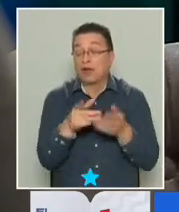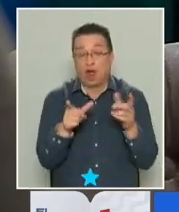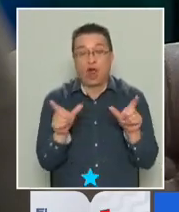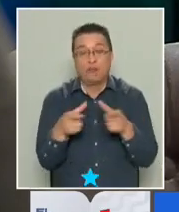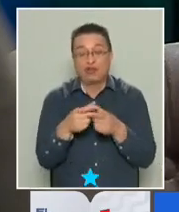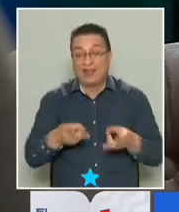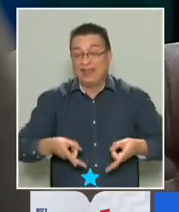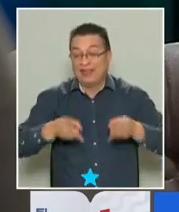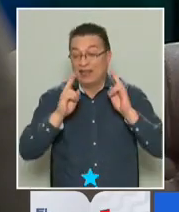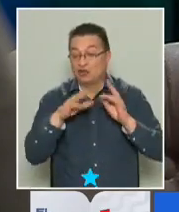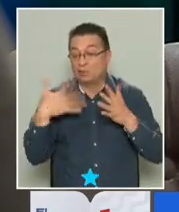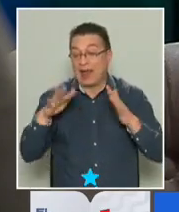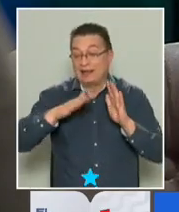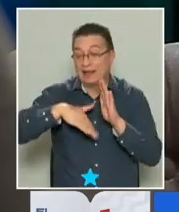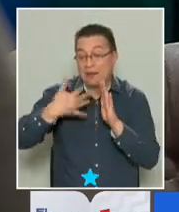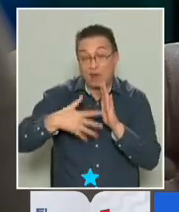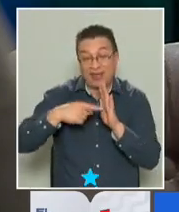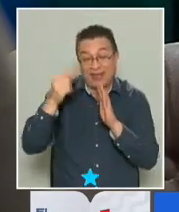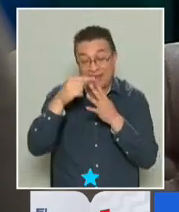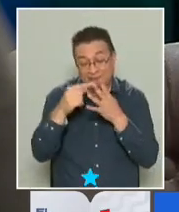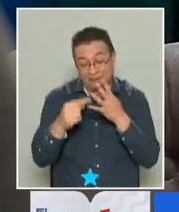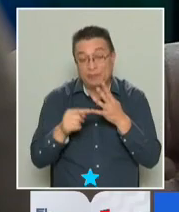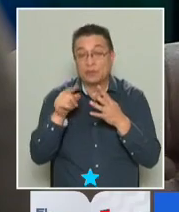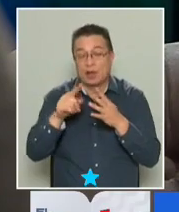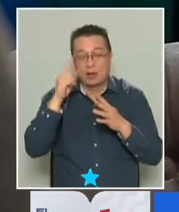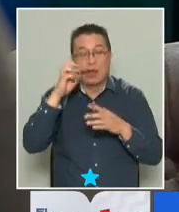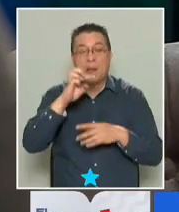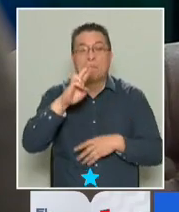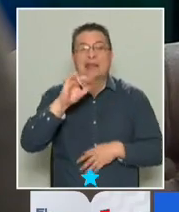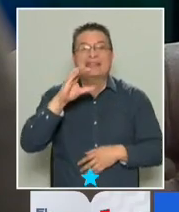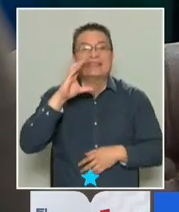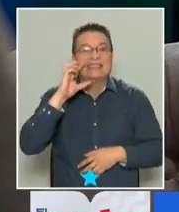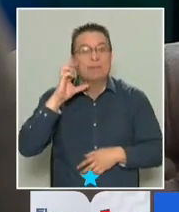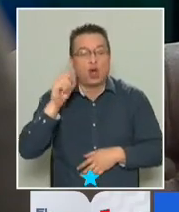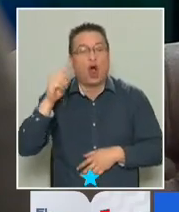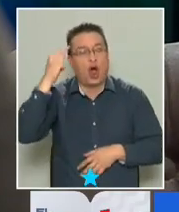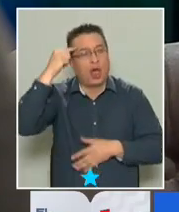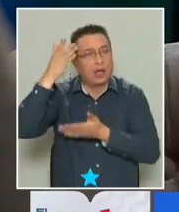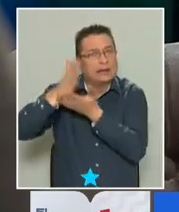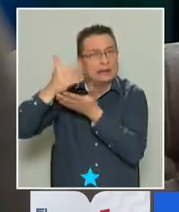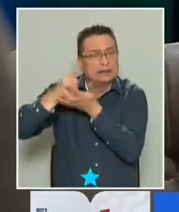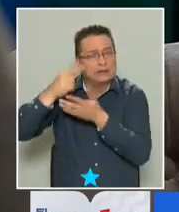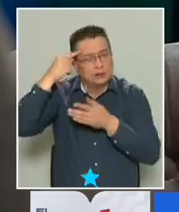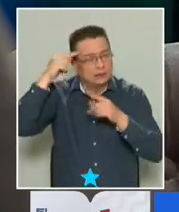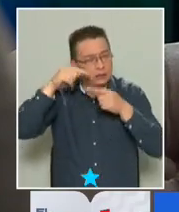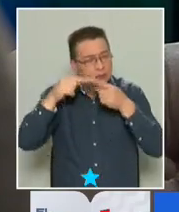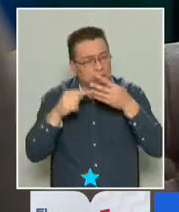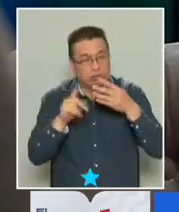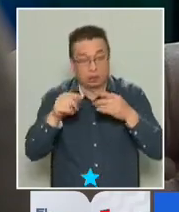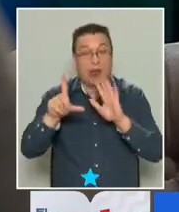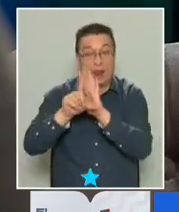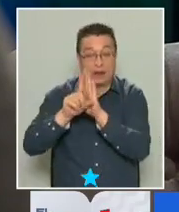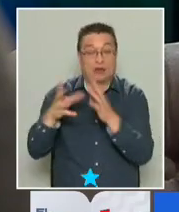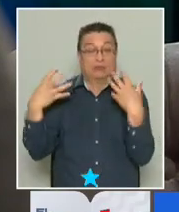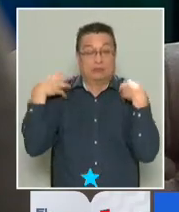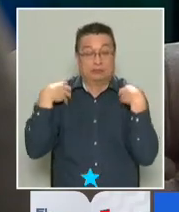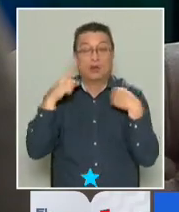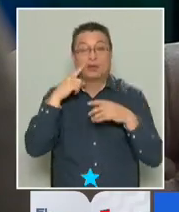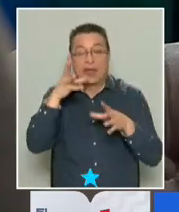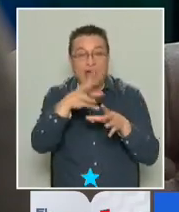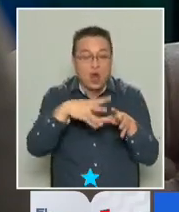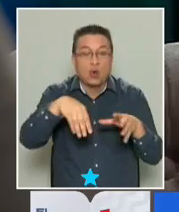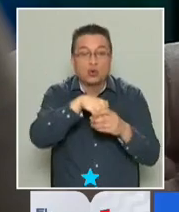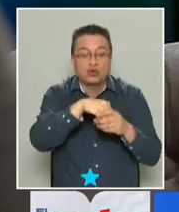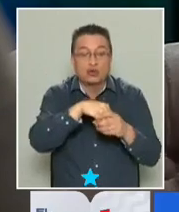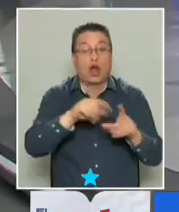derechos fundamentales es establecer una serie de principios de criterios que probablemente luego va a desarrollar el legislador como por ejemplo la inclusión